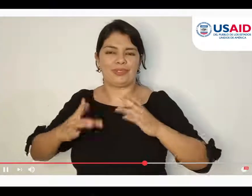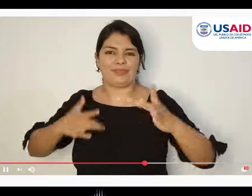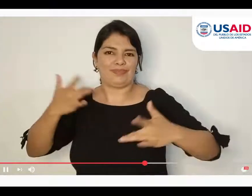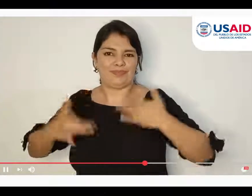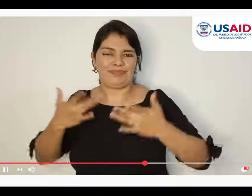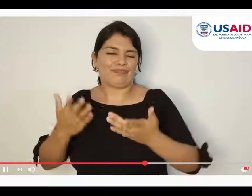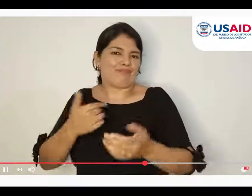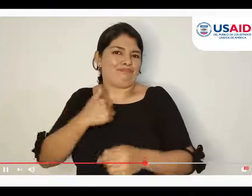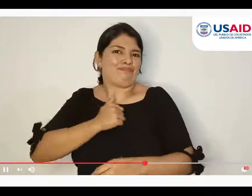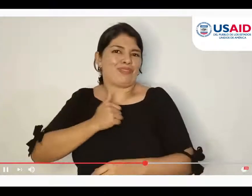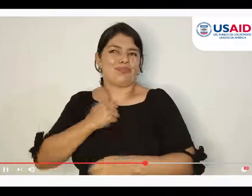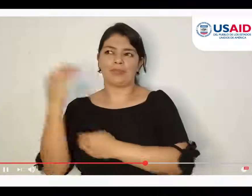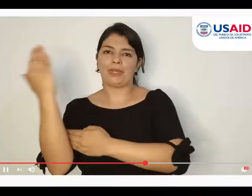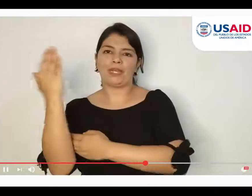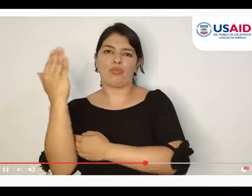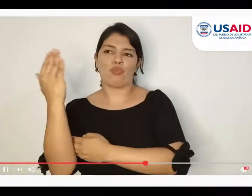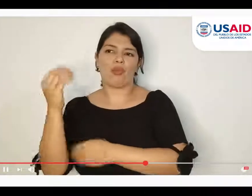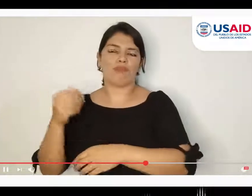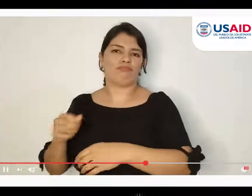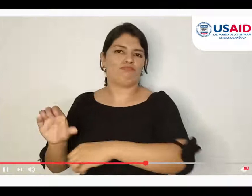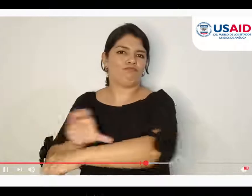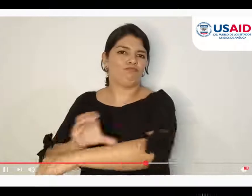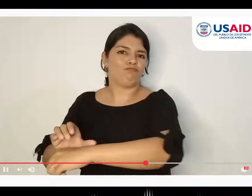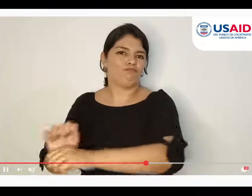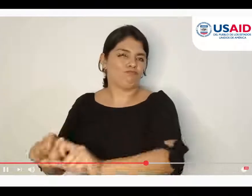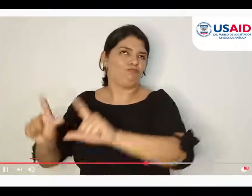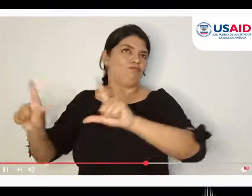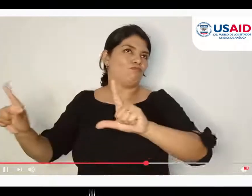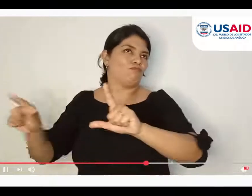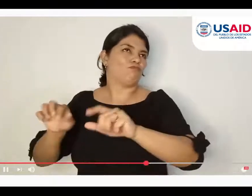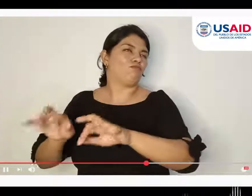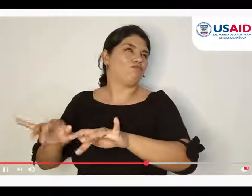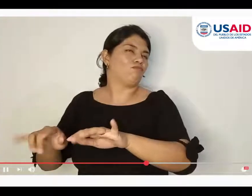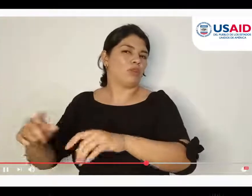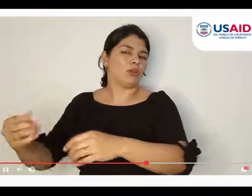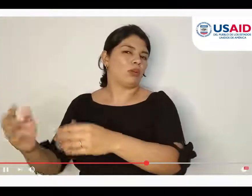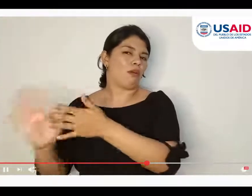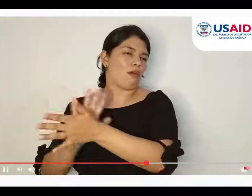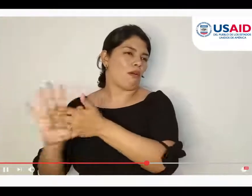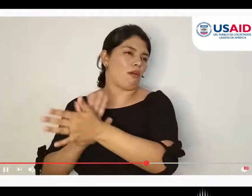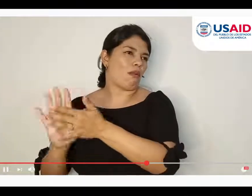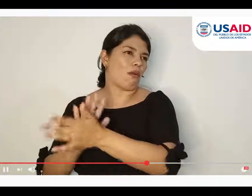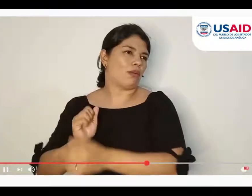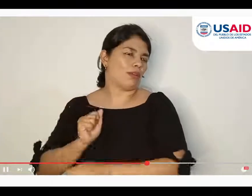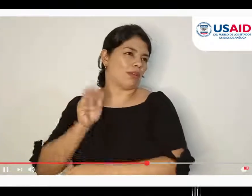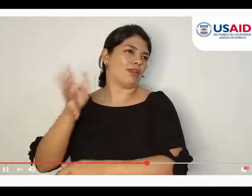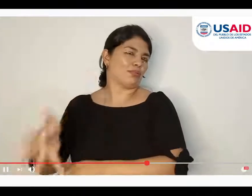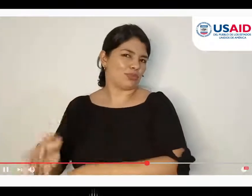por uno mismo a ver una película, utilizando audiodescripción, de poder entrar a